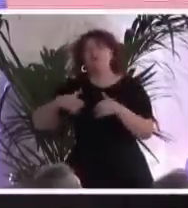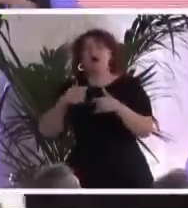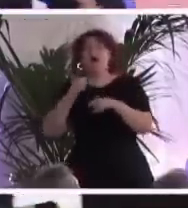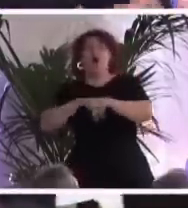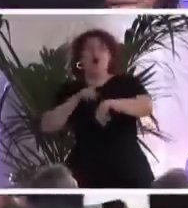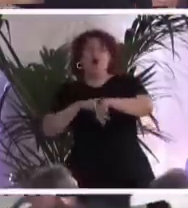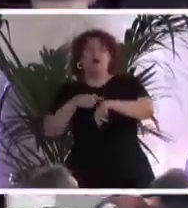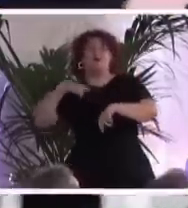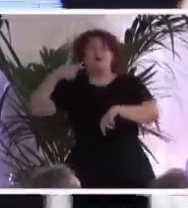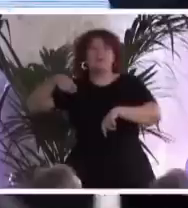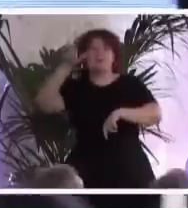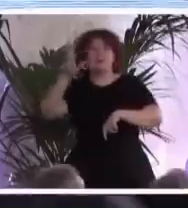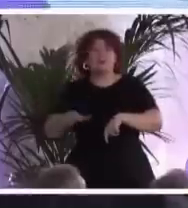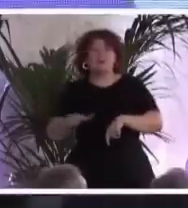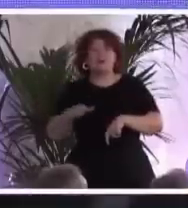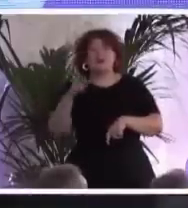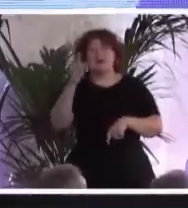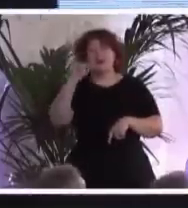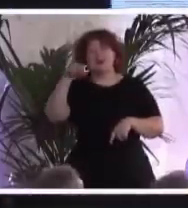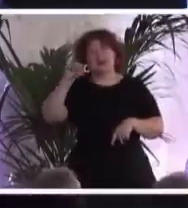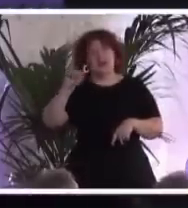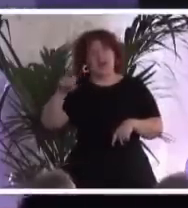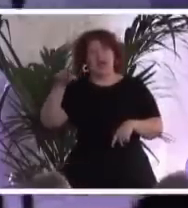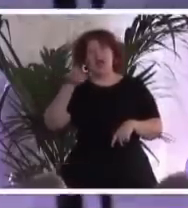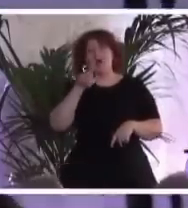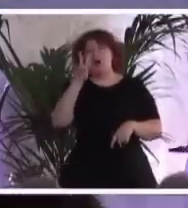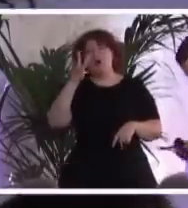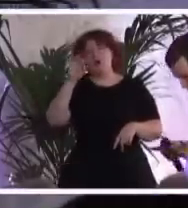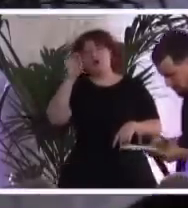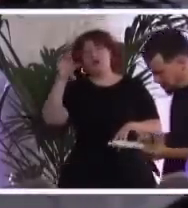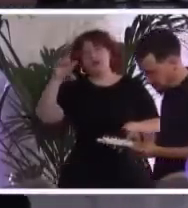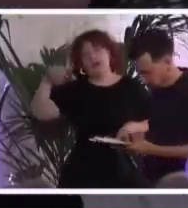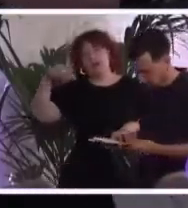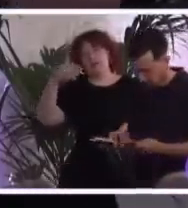lo dirigía Dina pusselham que hoy está en canal regio